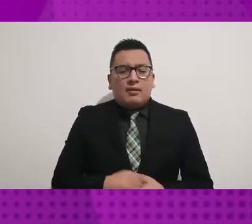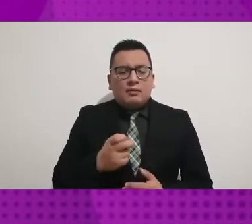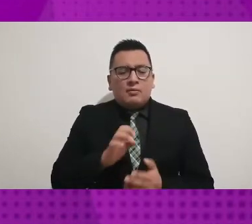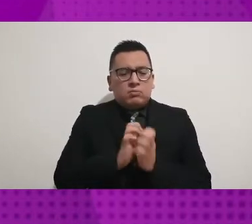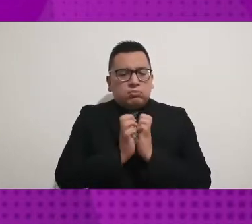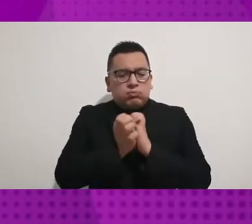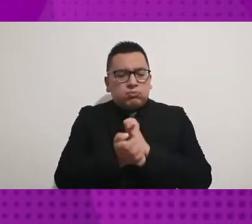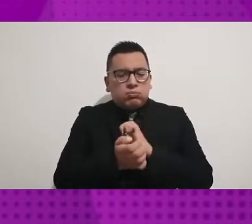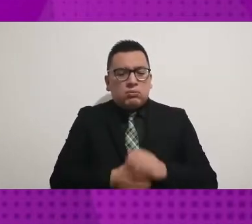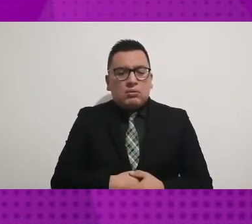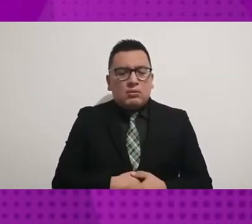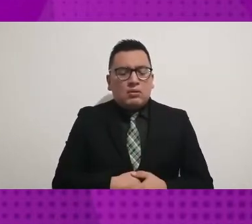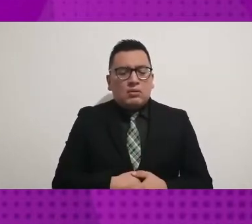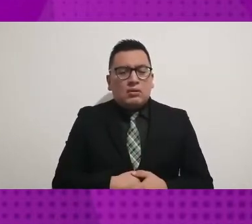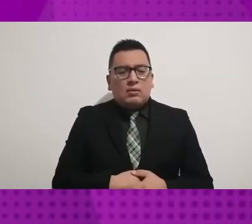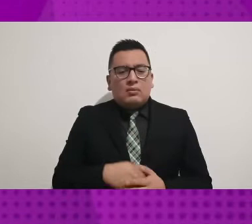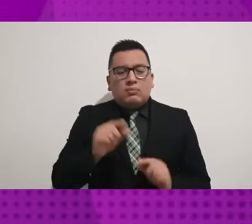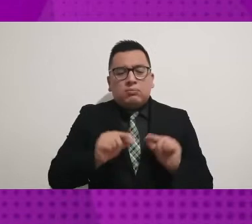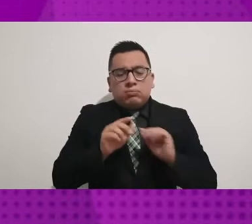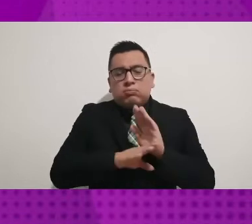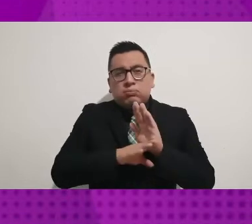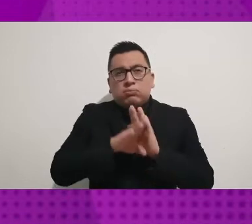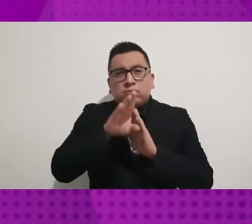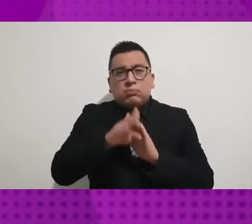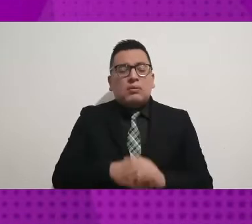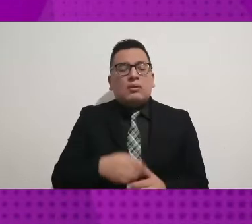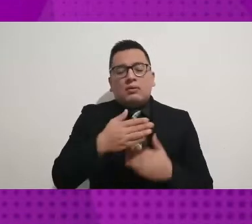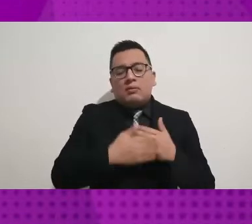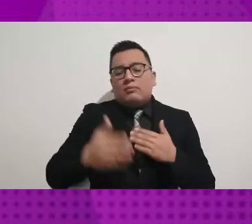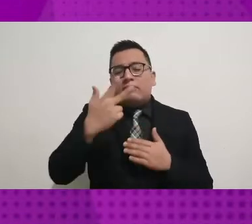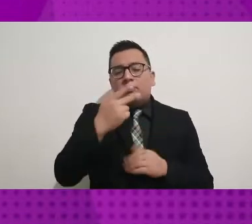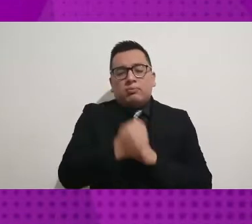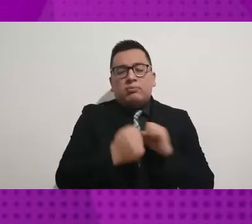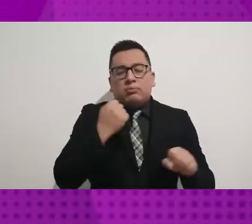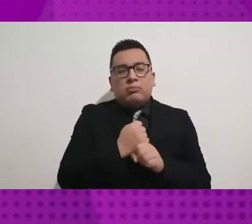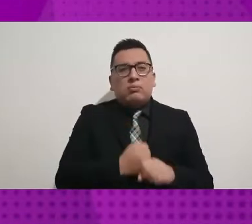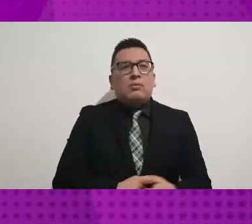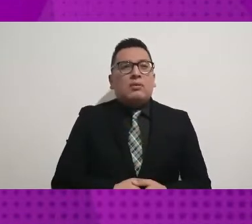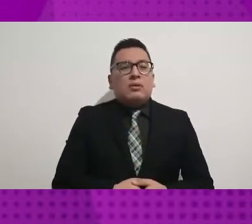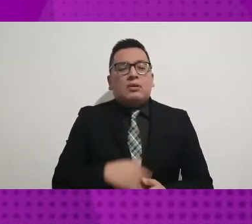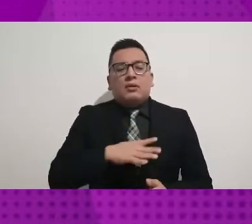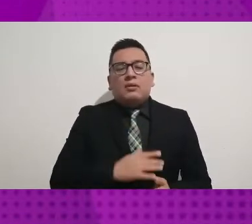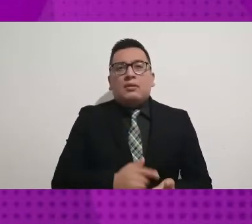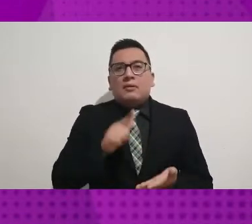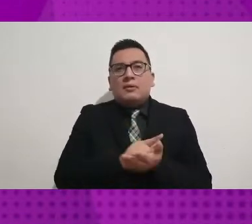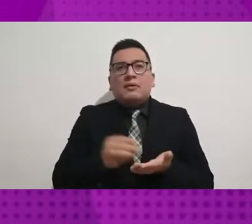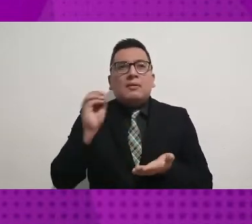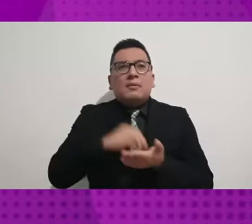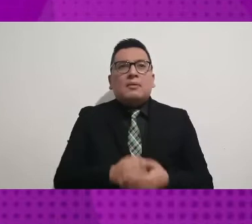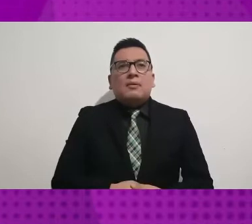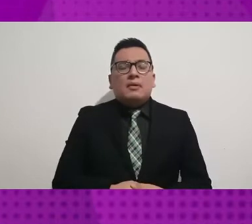como parte de esta evolución que pues se han ido superando, y en estos 8 años, digamos, desde que se han